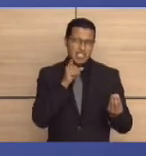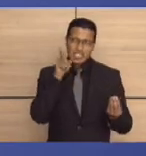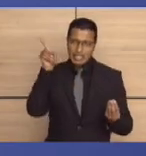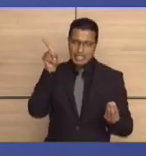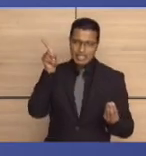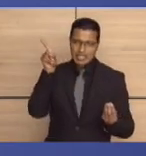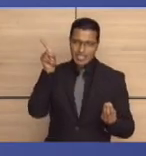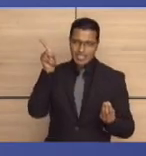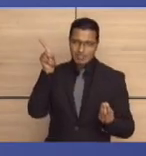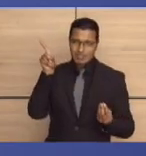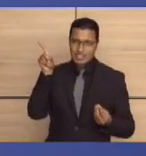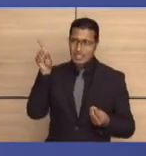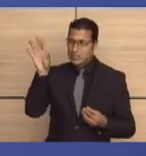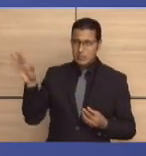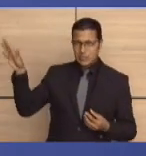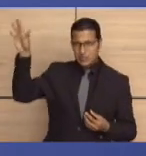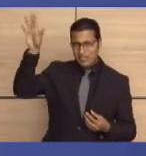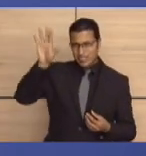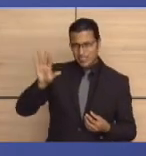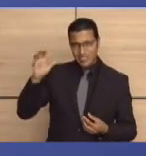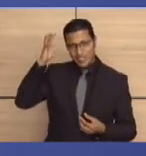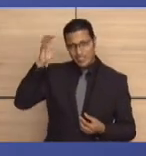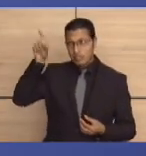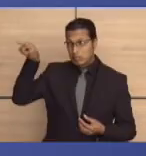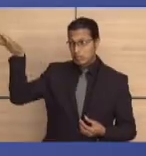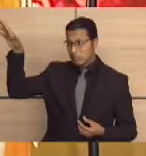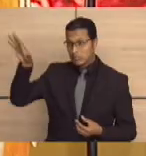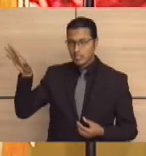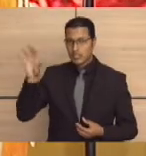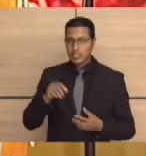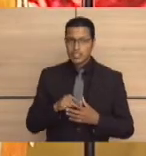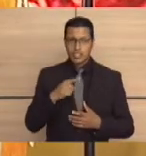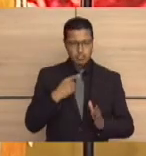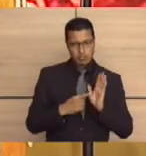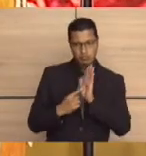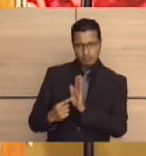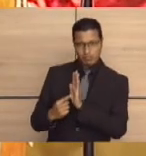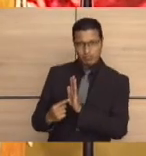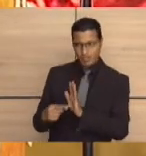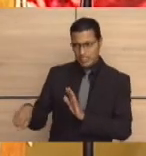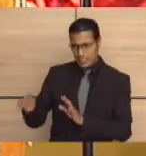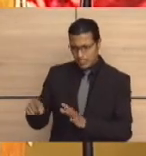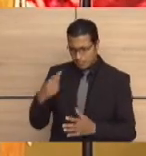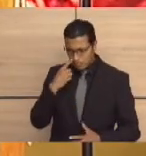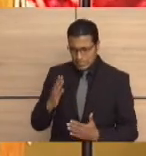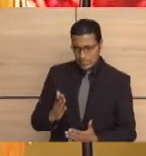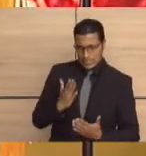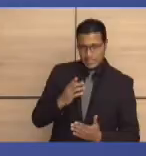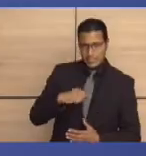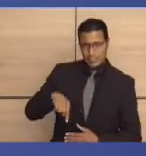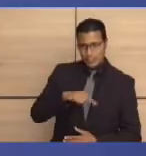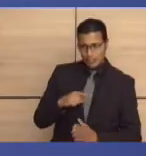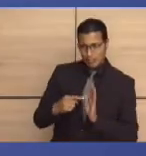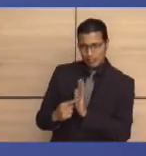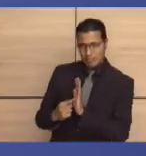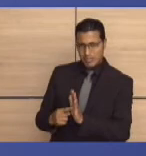Soviética, en donde nosotros tratábamos de enseñarle a una, sí, persona a bailar, como nosotros. Y la